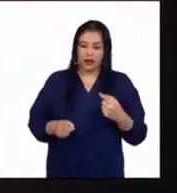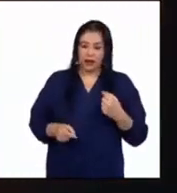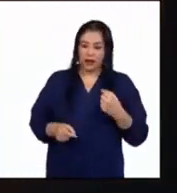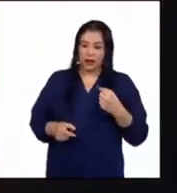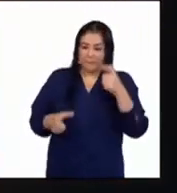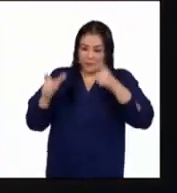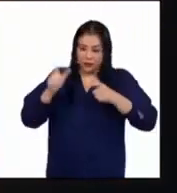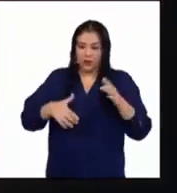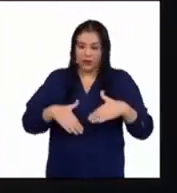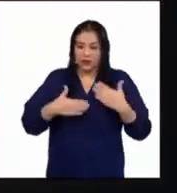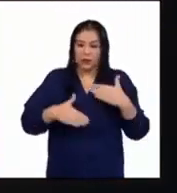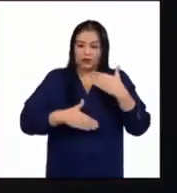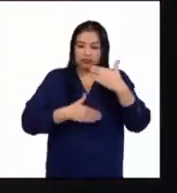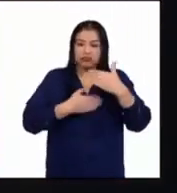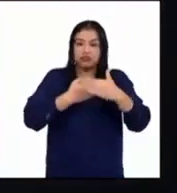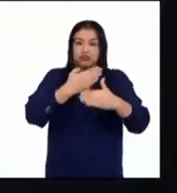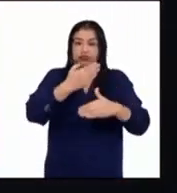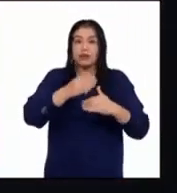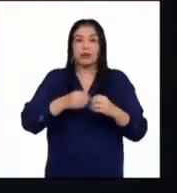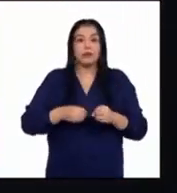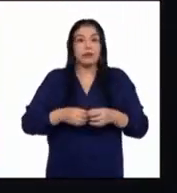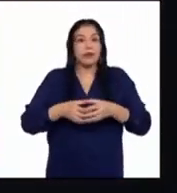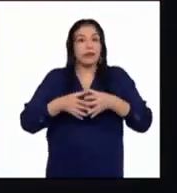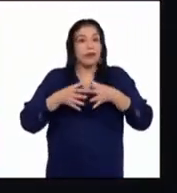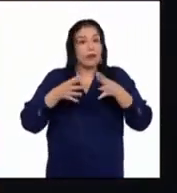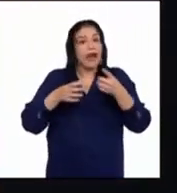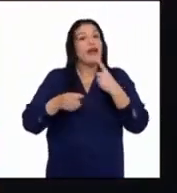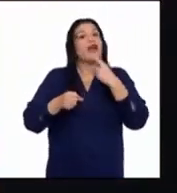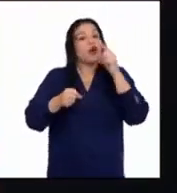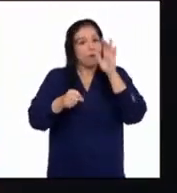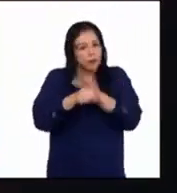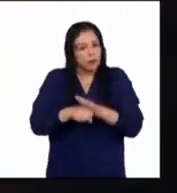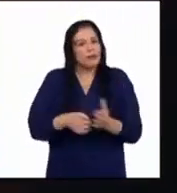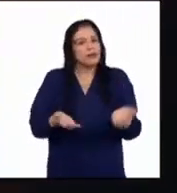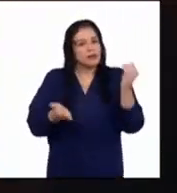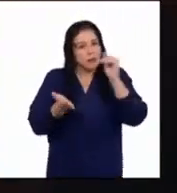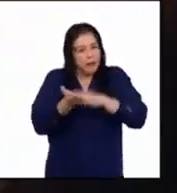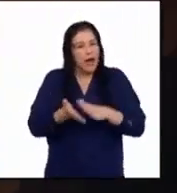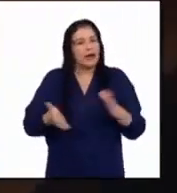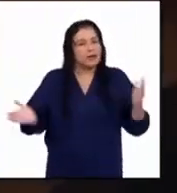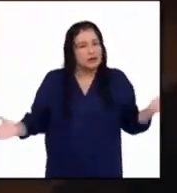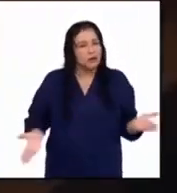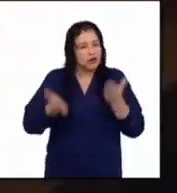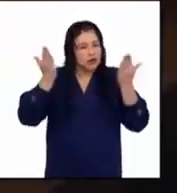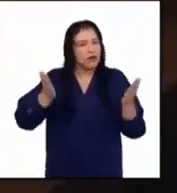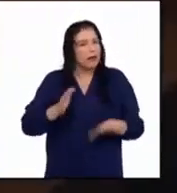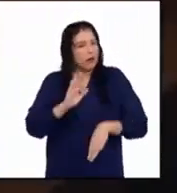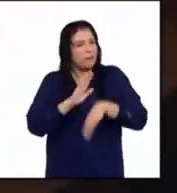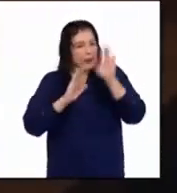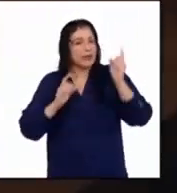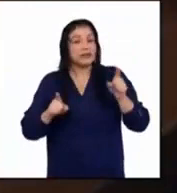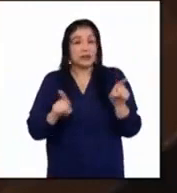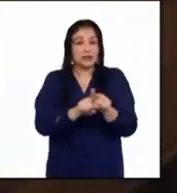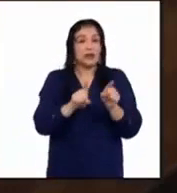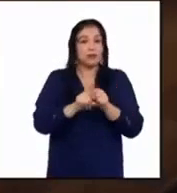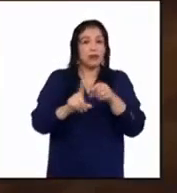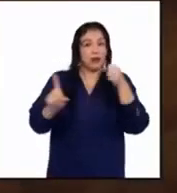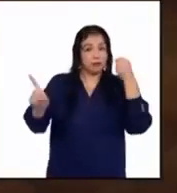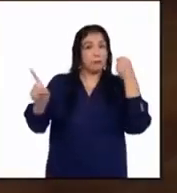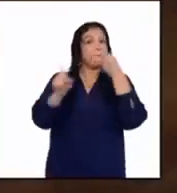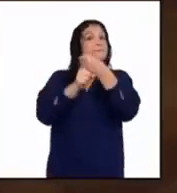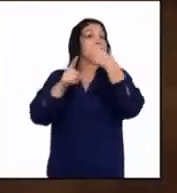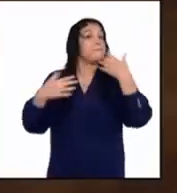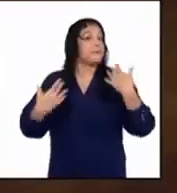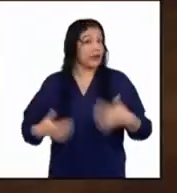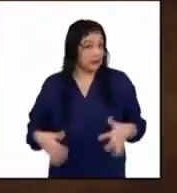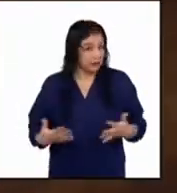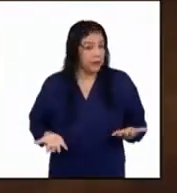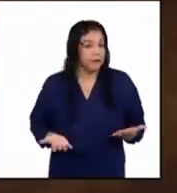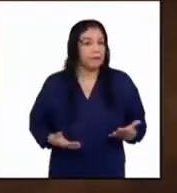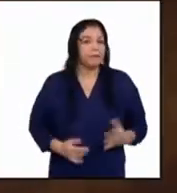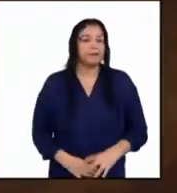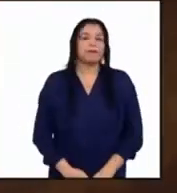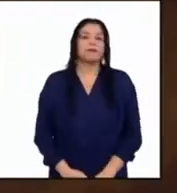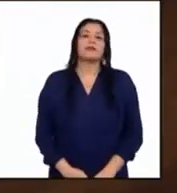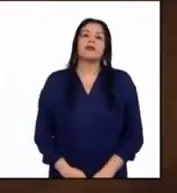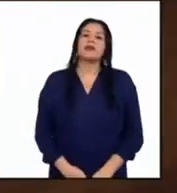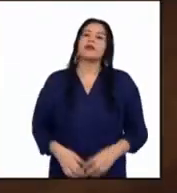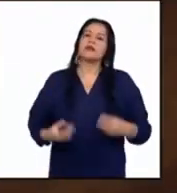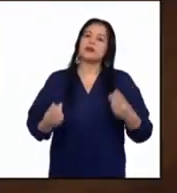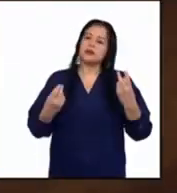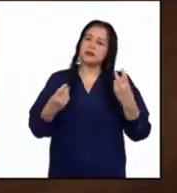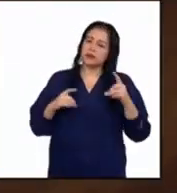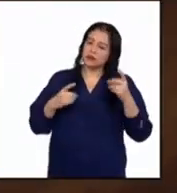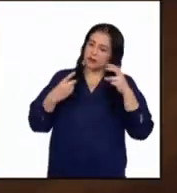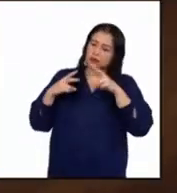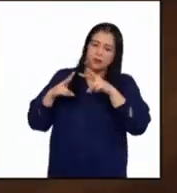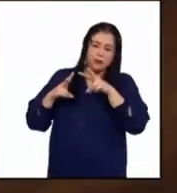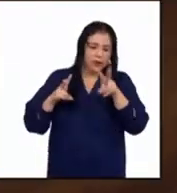uno iba avanzando, iba creciendo en compromiso y en motivación y en impacto. Y entonces, cuando nos dimos